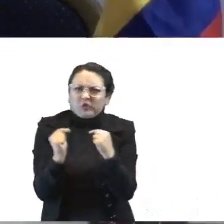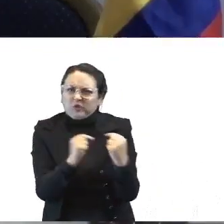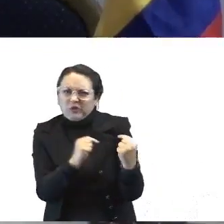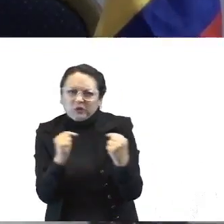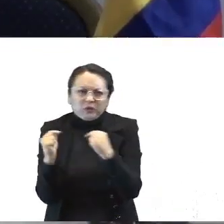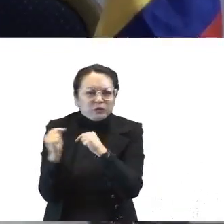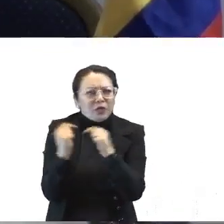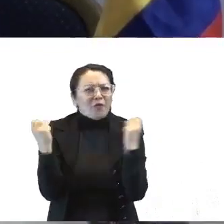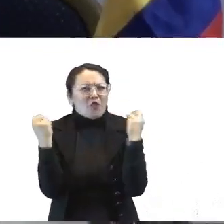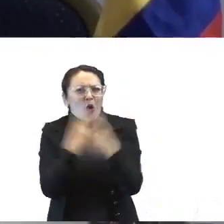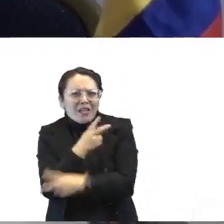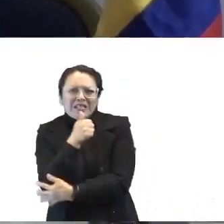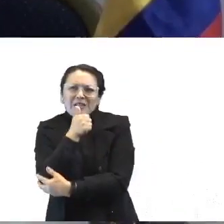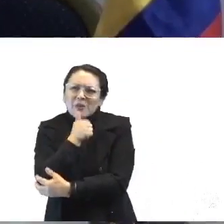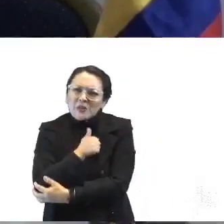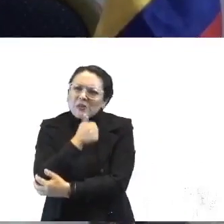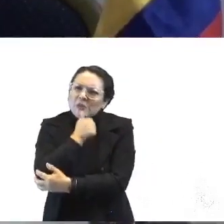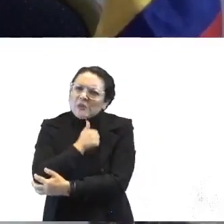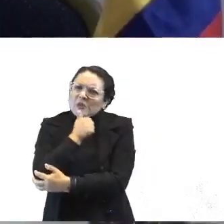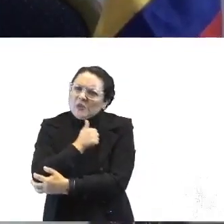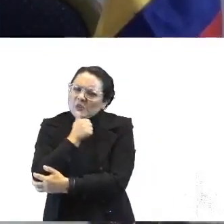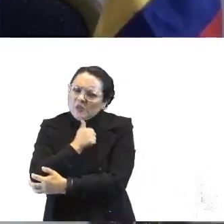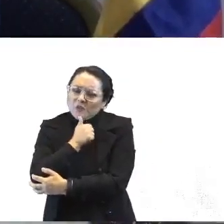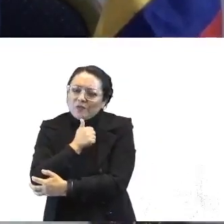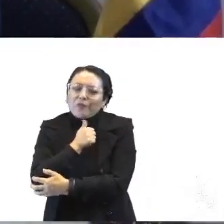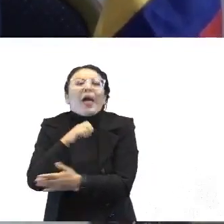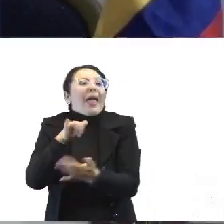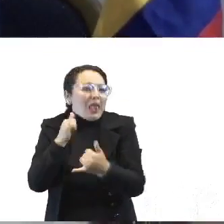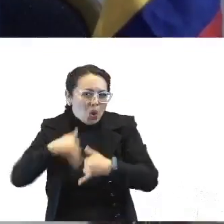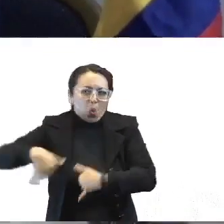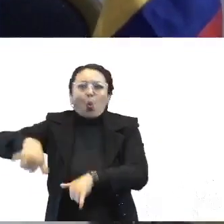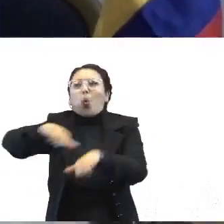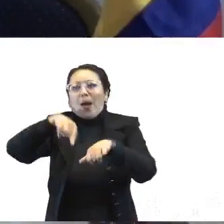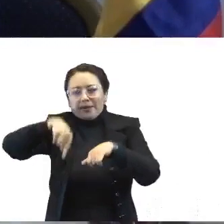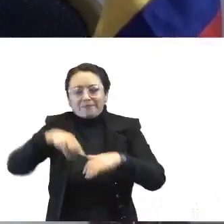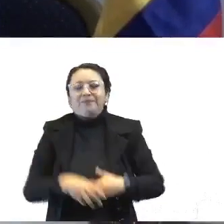afrontando violencias, igual que nosotras aquí.